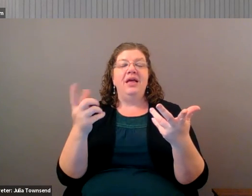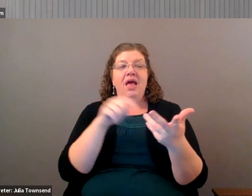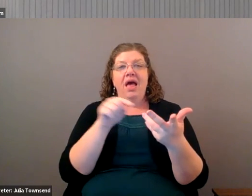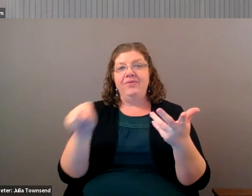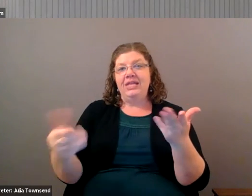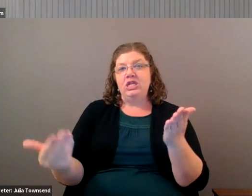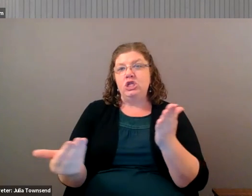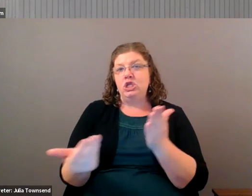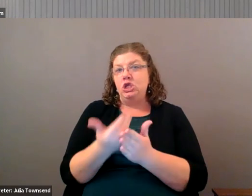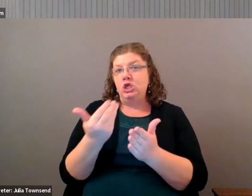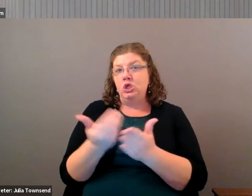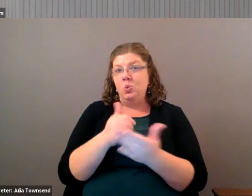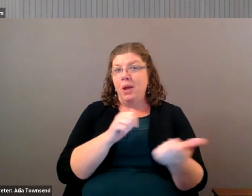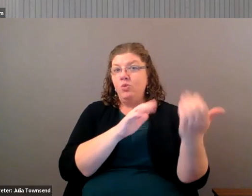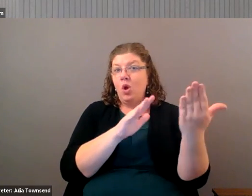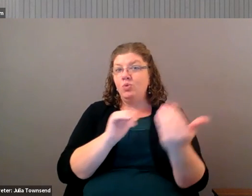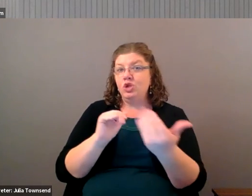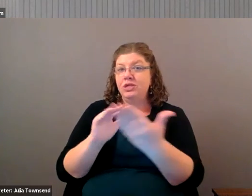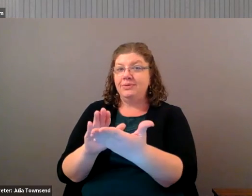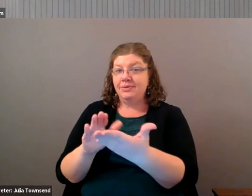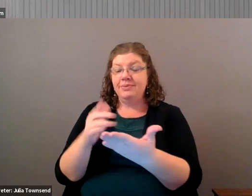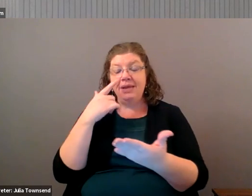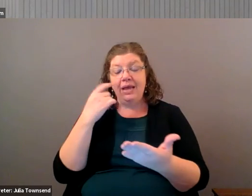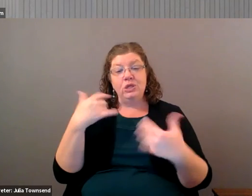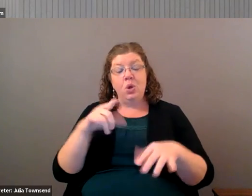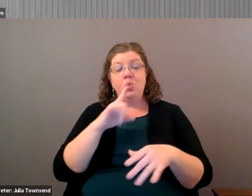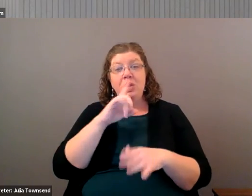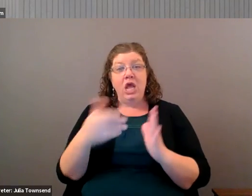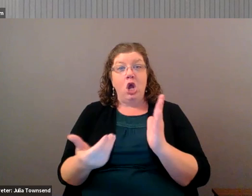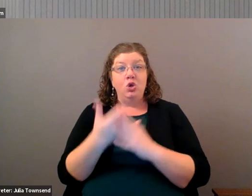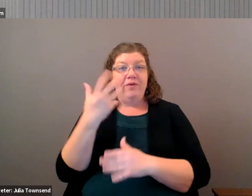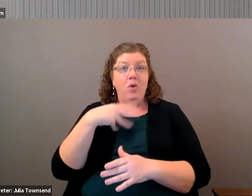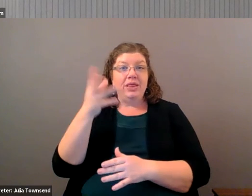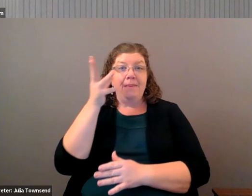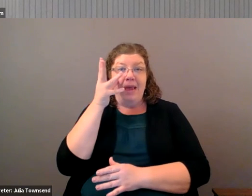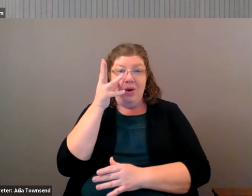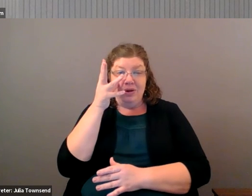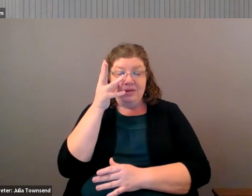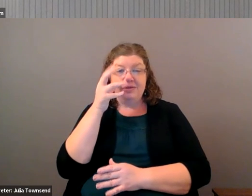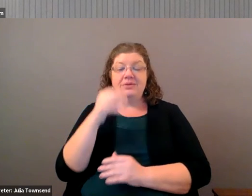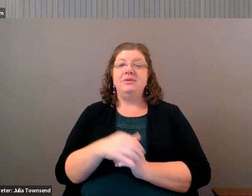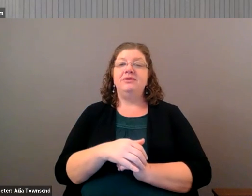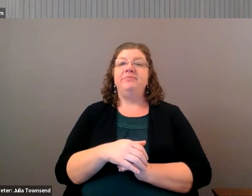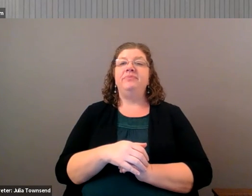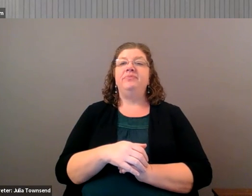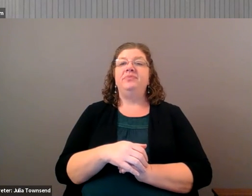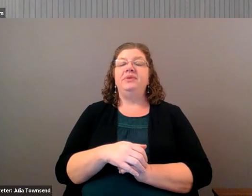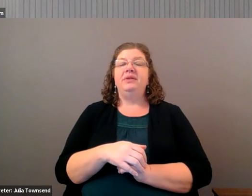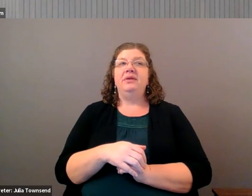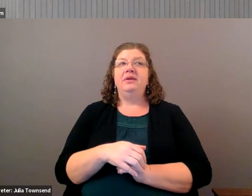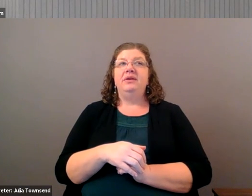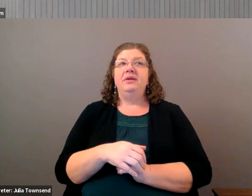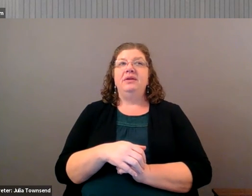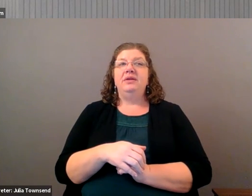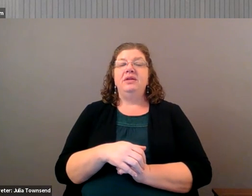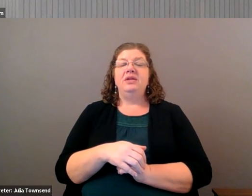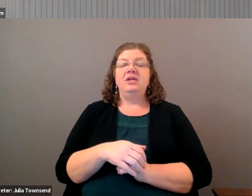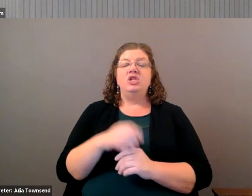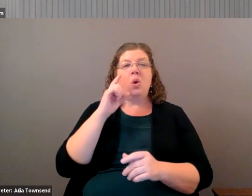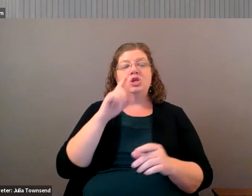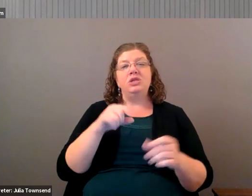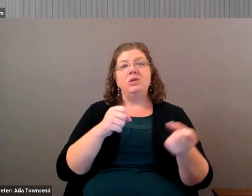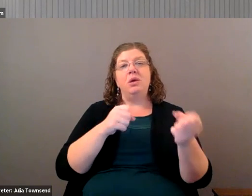nuevos enfoques, porque realmente son nuevos para los padres completamente. Así que estoy poniendo esto